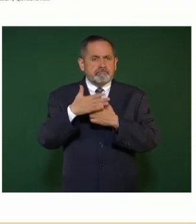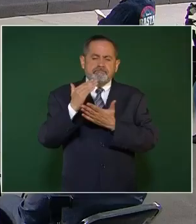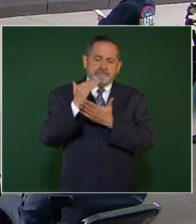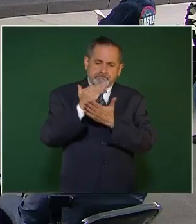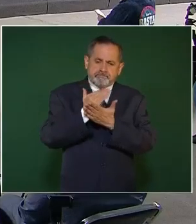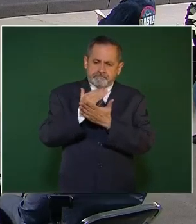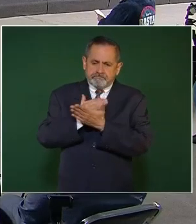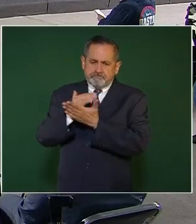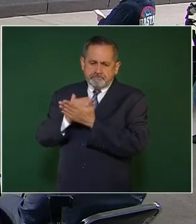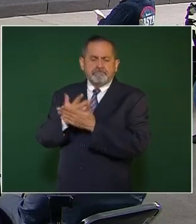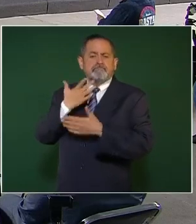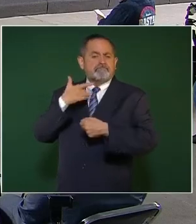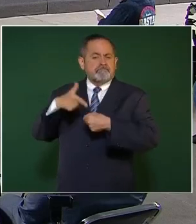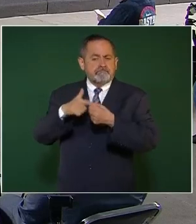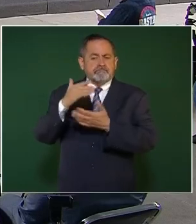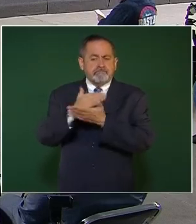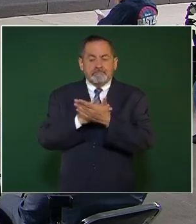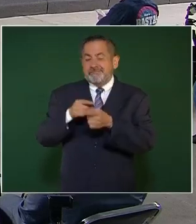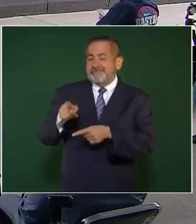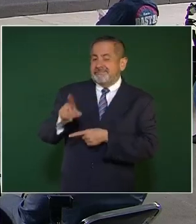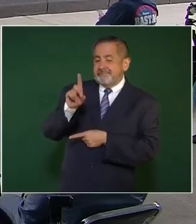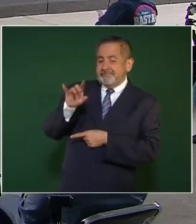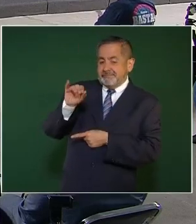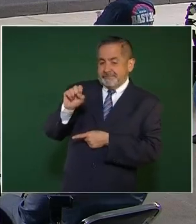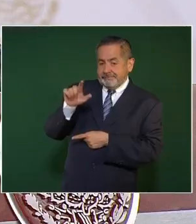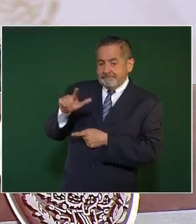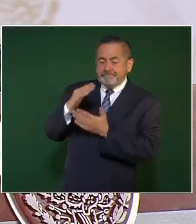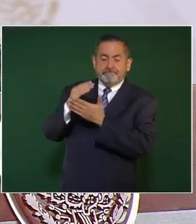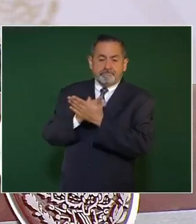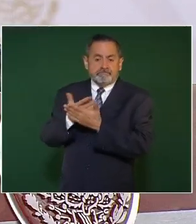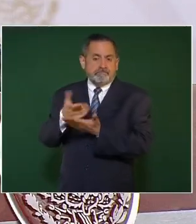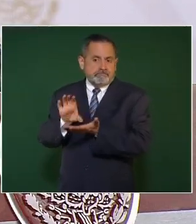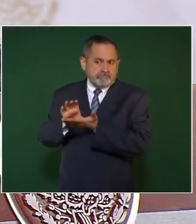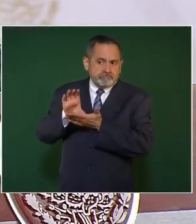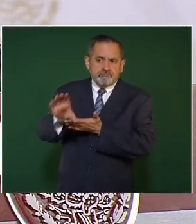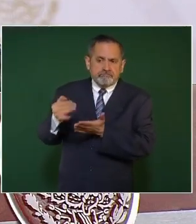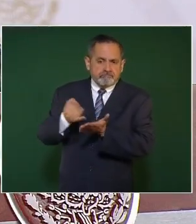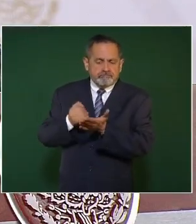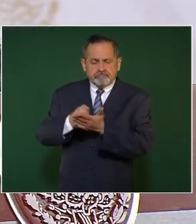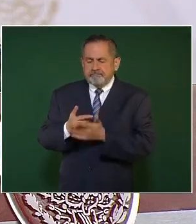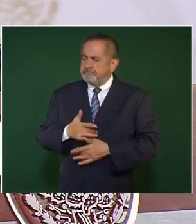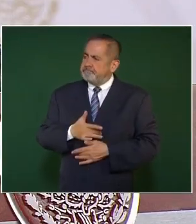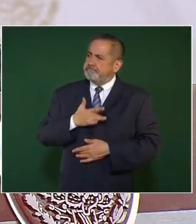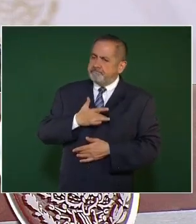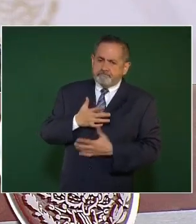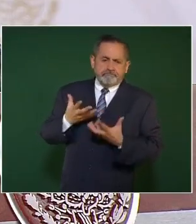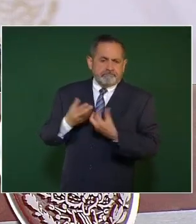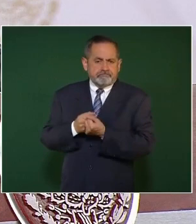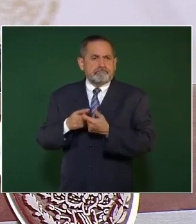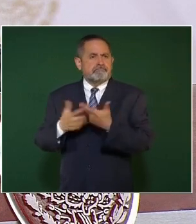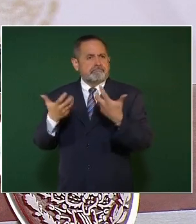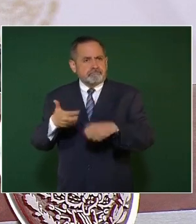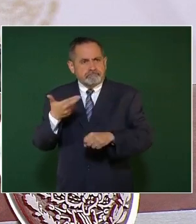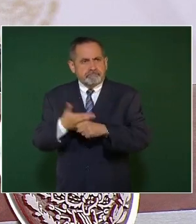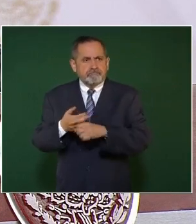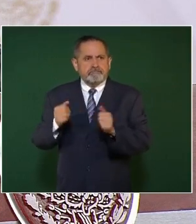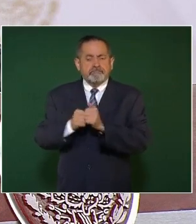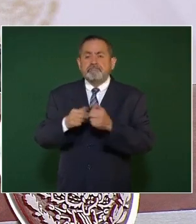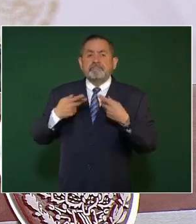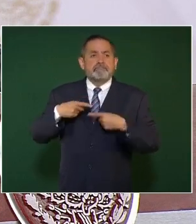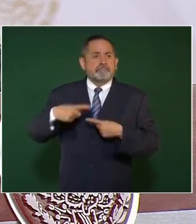indicadores, pero sobre todo en el diésel, pues teniendo incentivo fiscal todos debemos de ser solidarios, gobierno y empresas, con